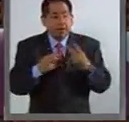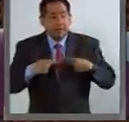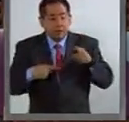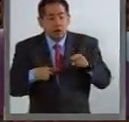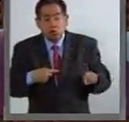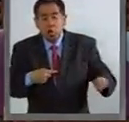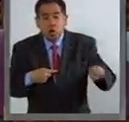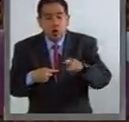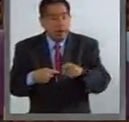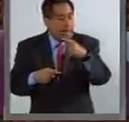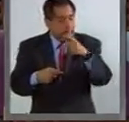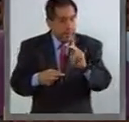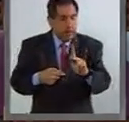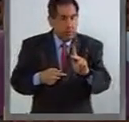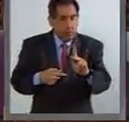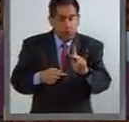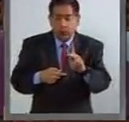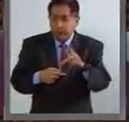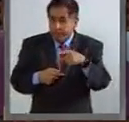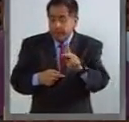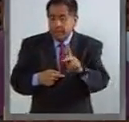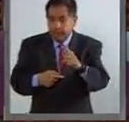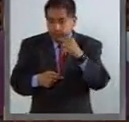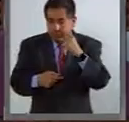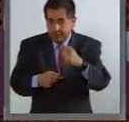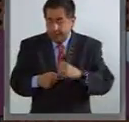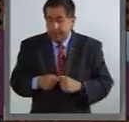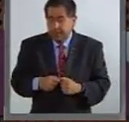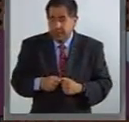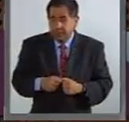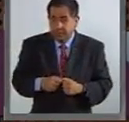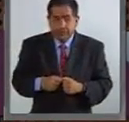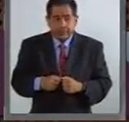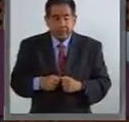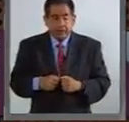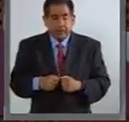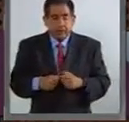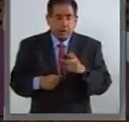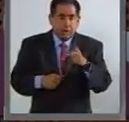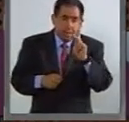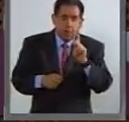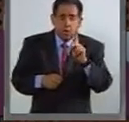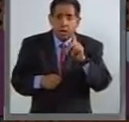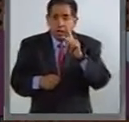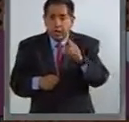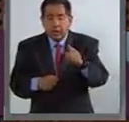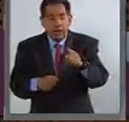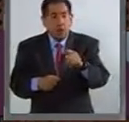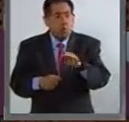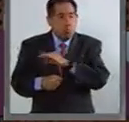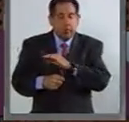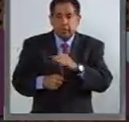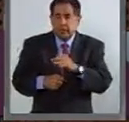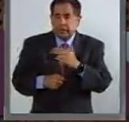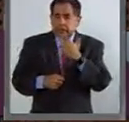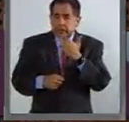sociedad, pero ahí hay algo muy importante, en donde se